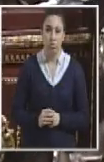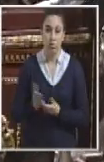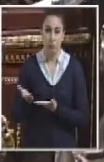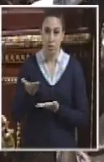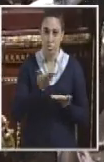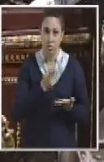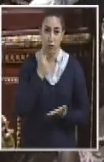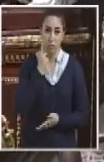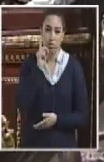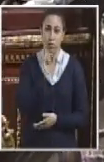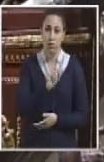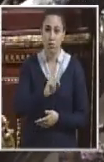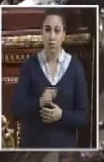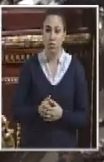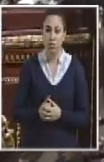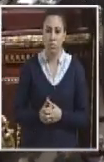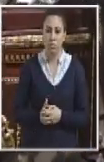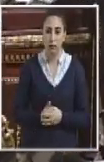diputada.